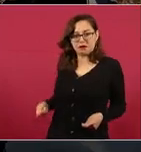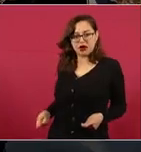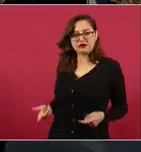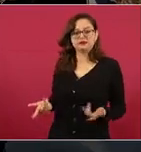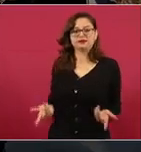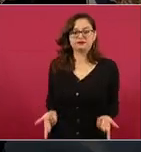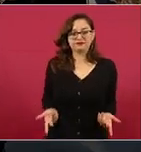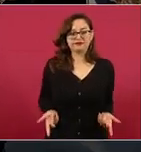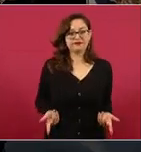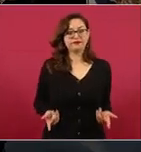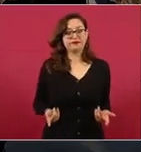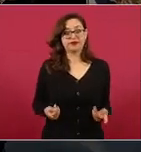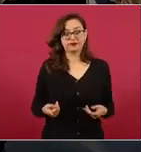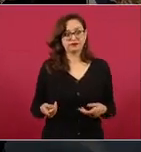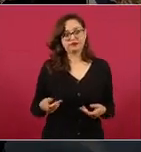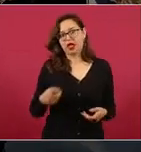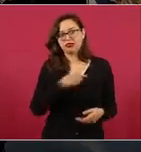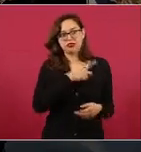Que había que cambiar, que